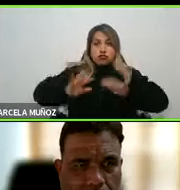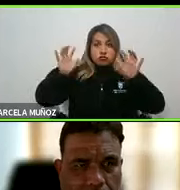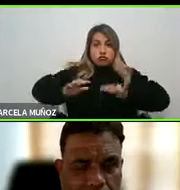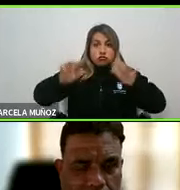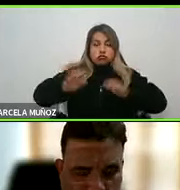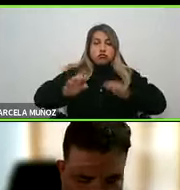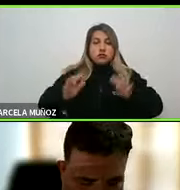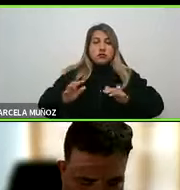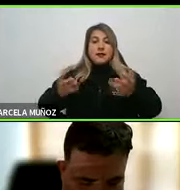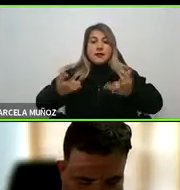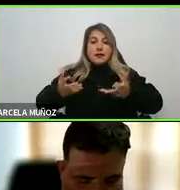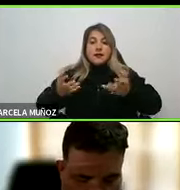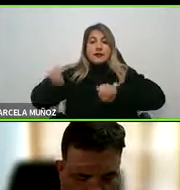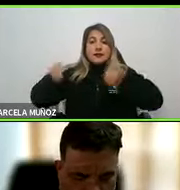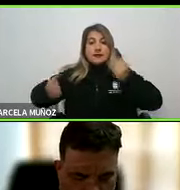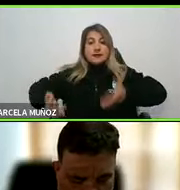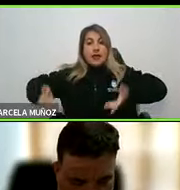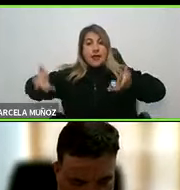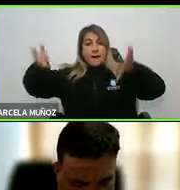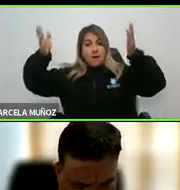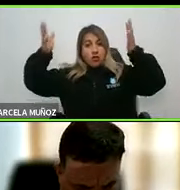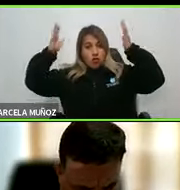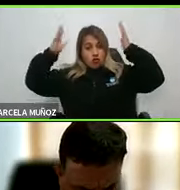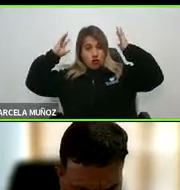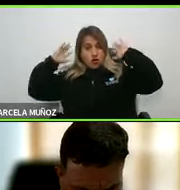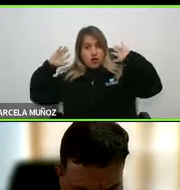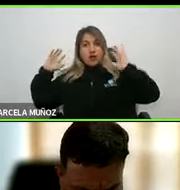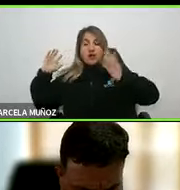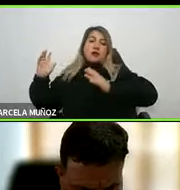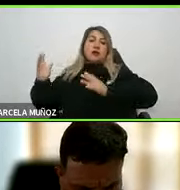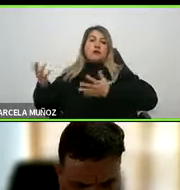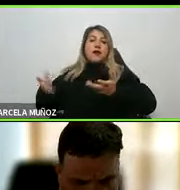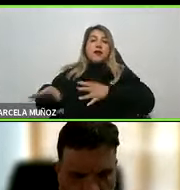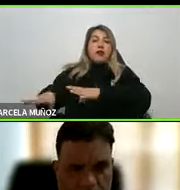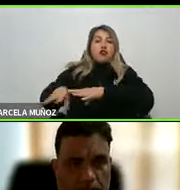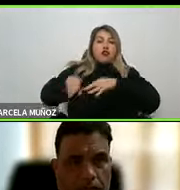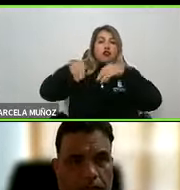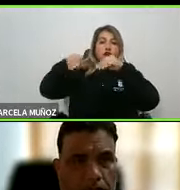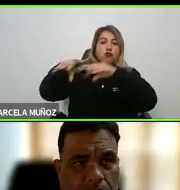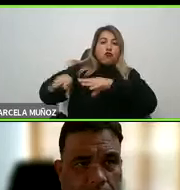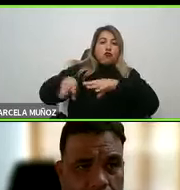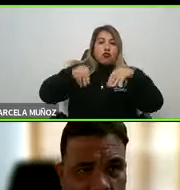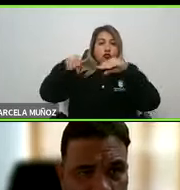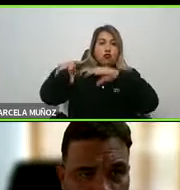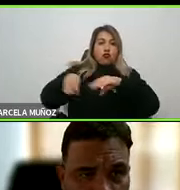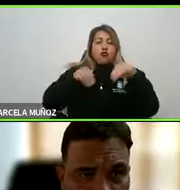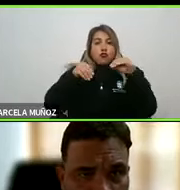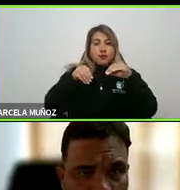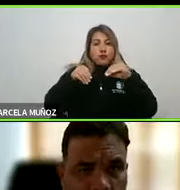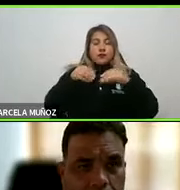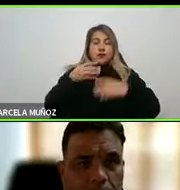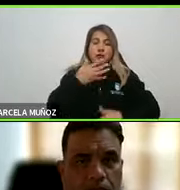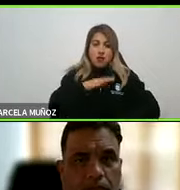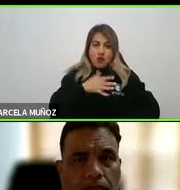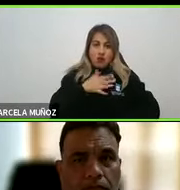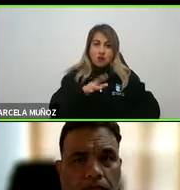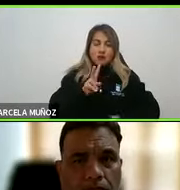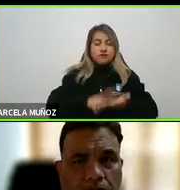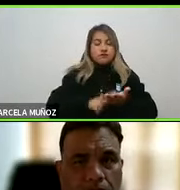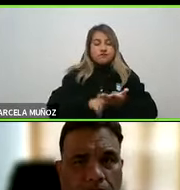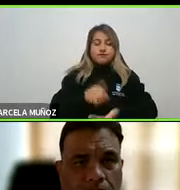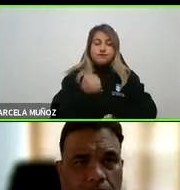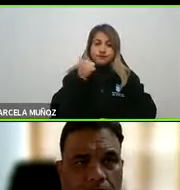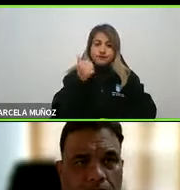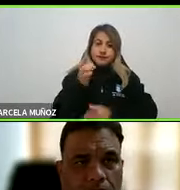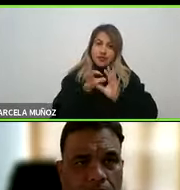van a mandar estos camiones gigantescos para la extracción de agua. Y eso también se agradece porque